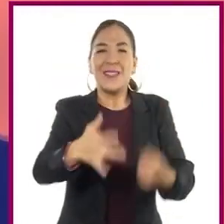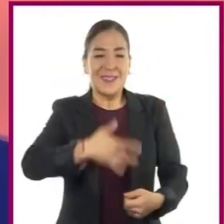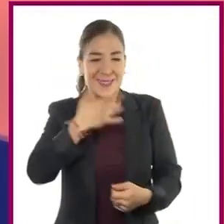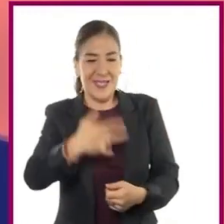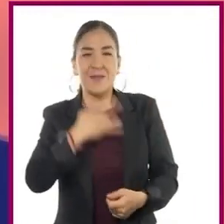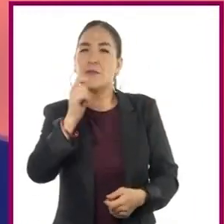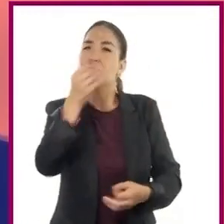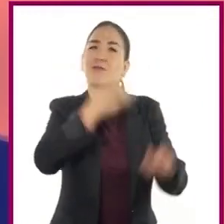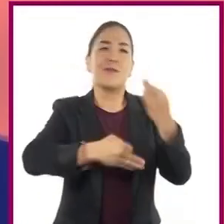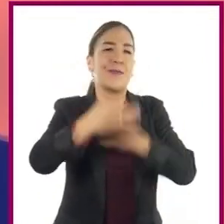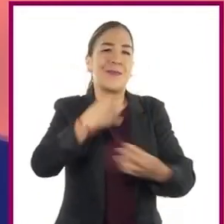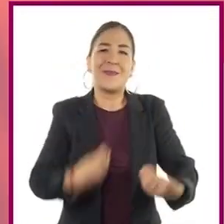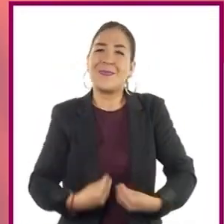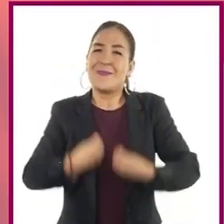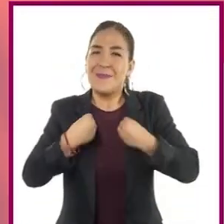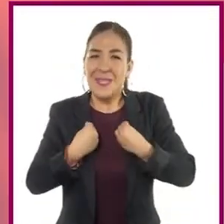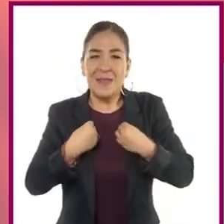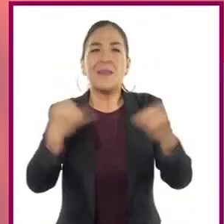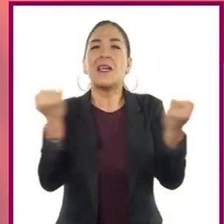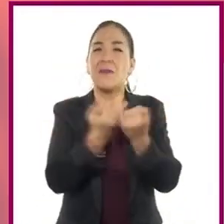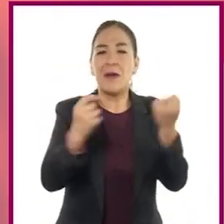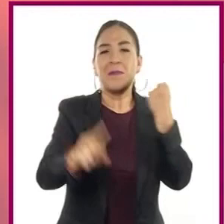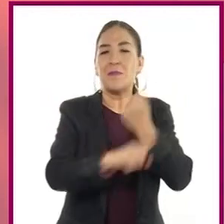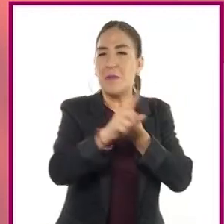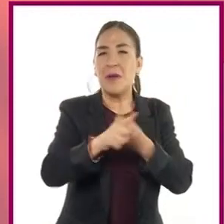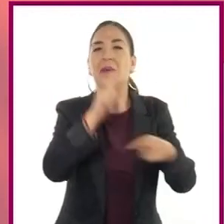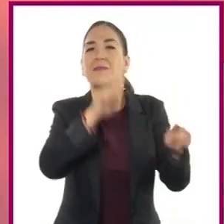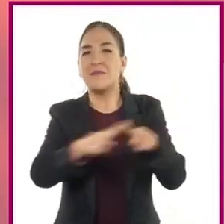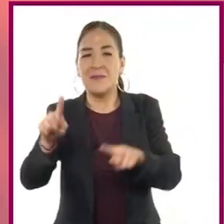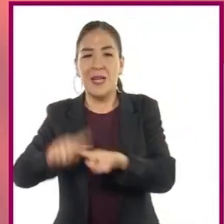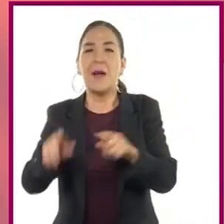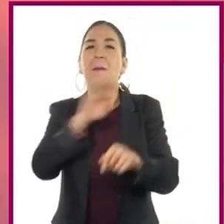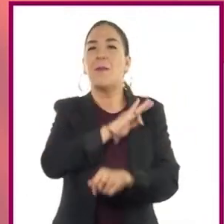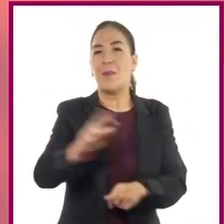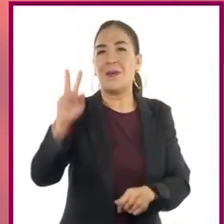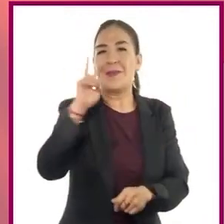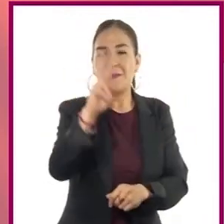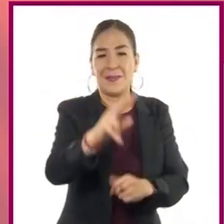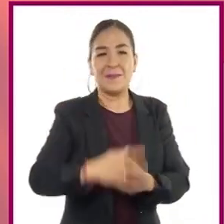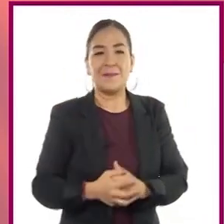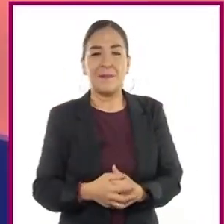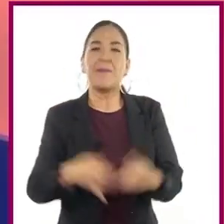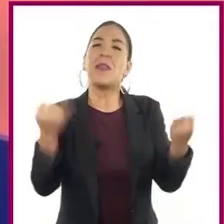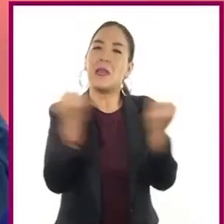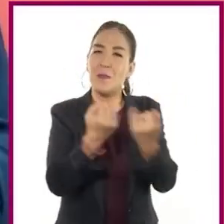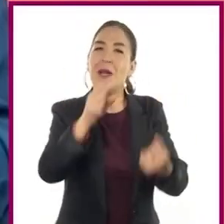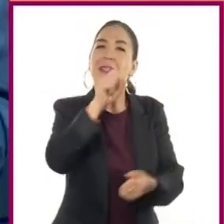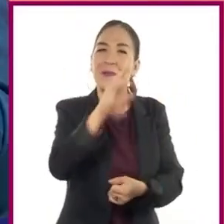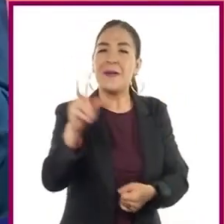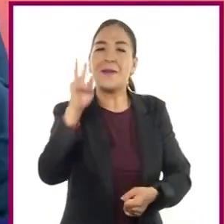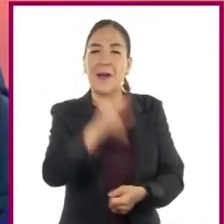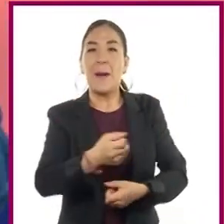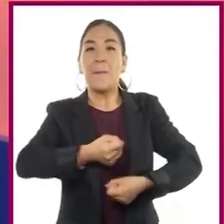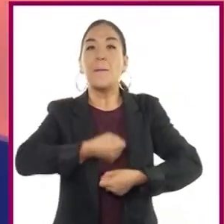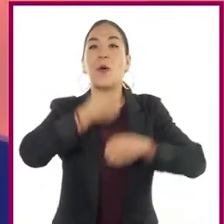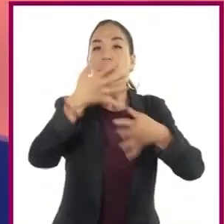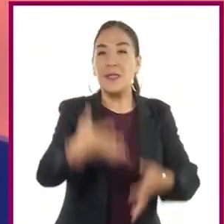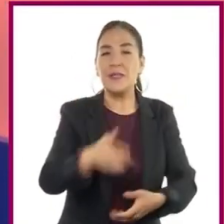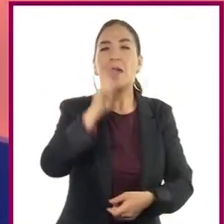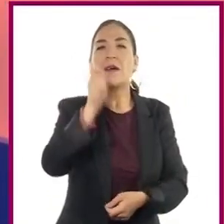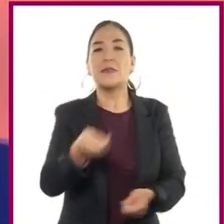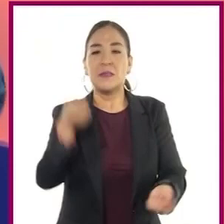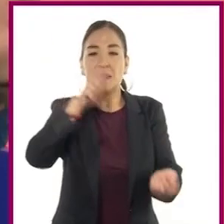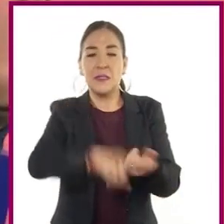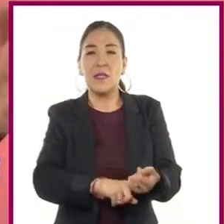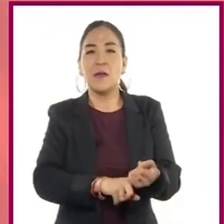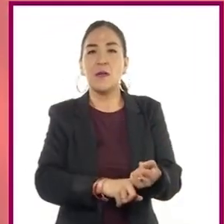todos vivimos o situaciones que todos podemos observar. Y también hemos visto que la poesía no solo se